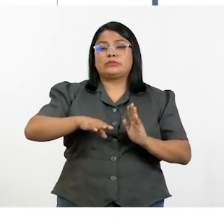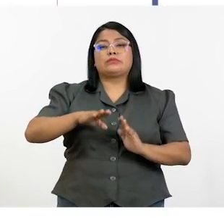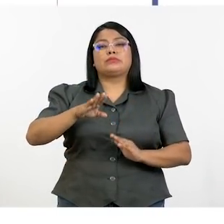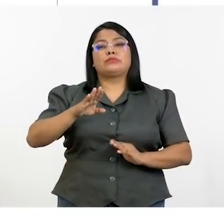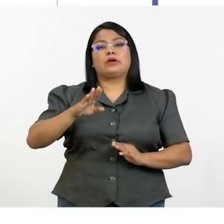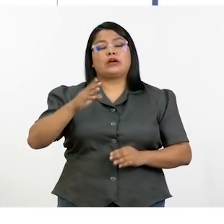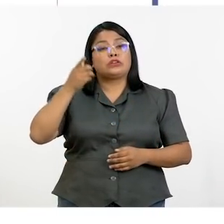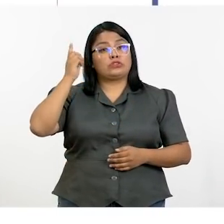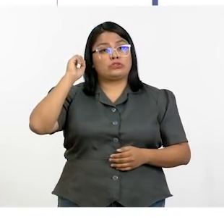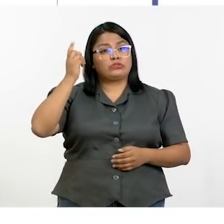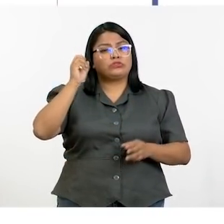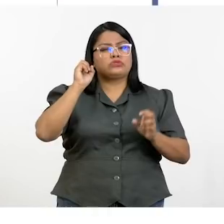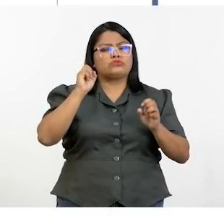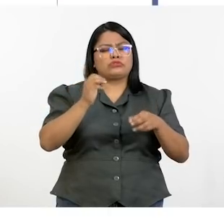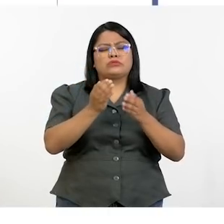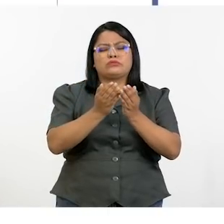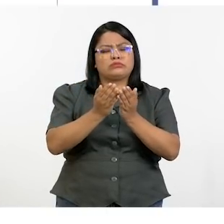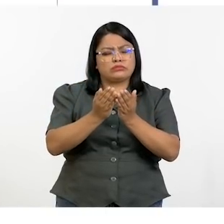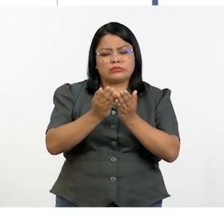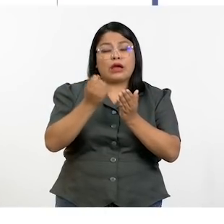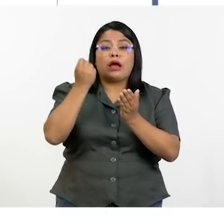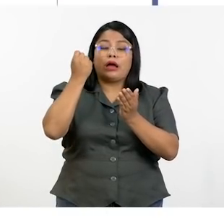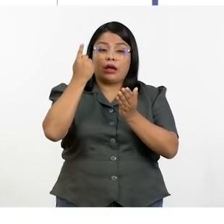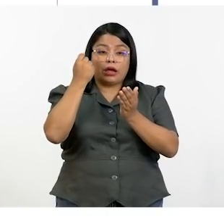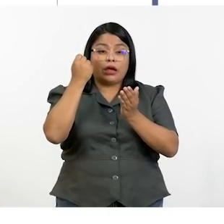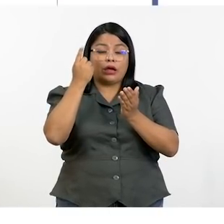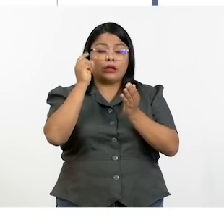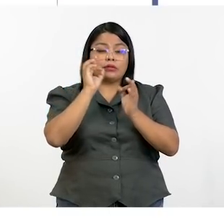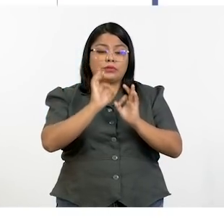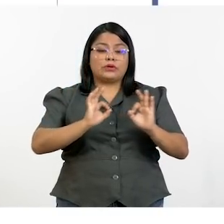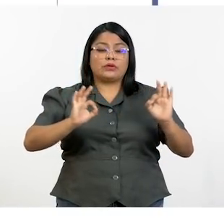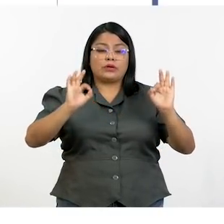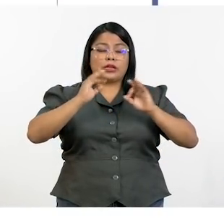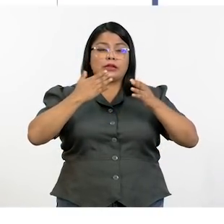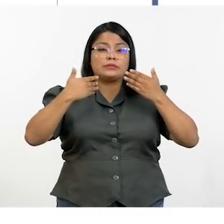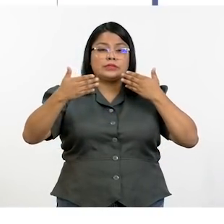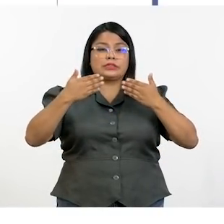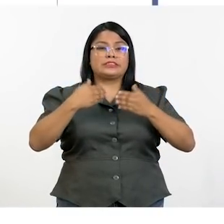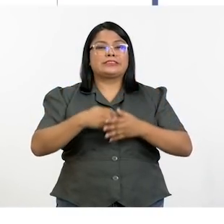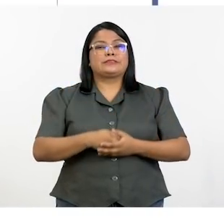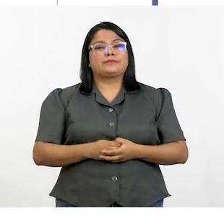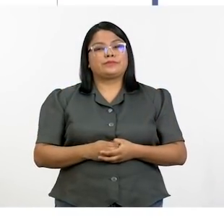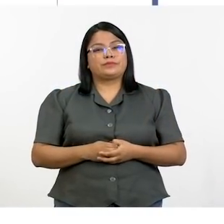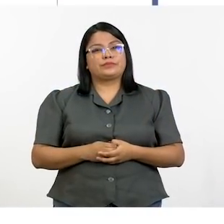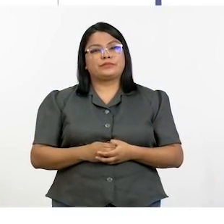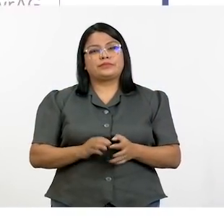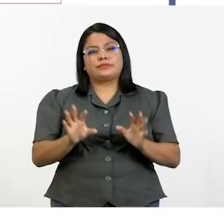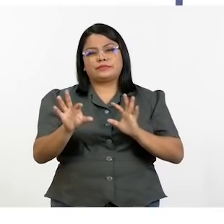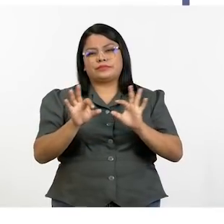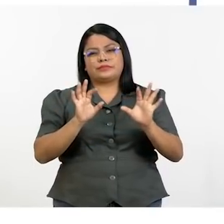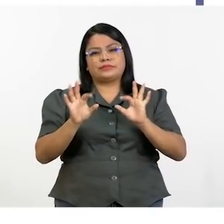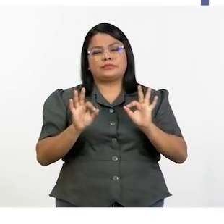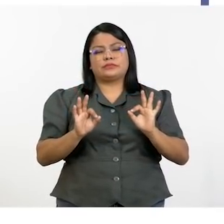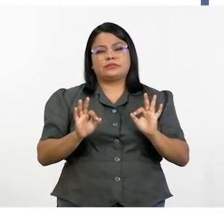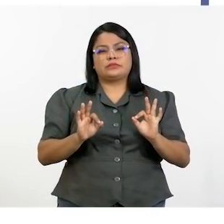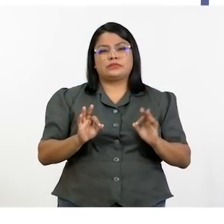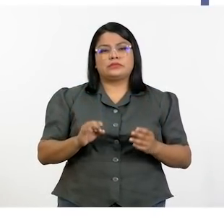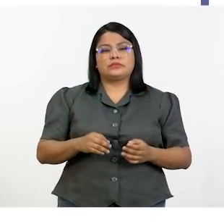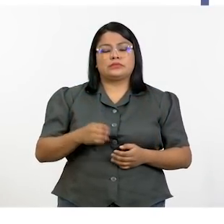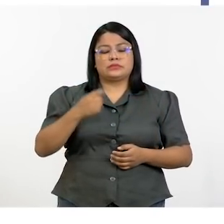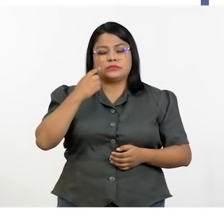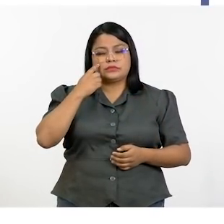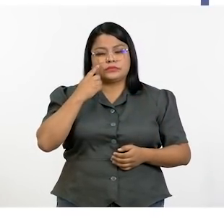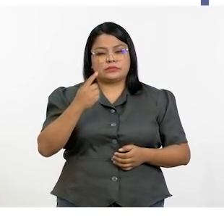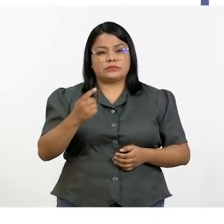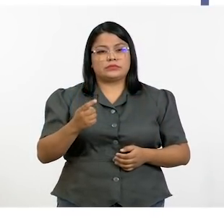adicional que los docentes podrán leer para enriquecer sus explicaciones del tema. En algunos casos, se